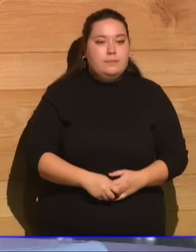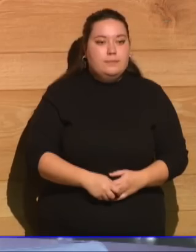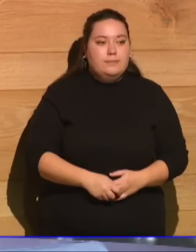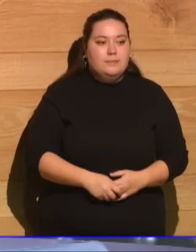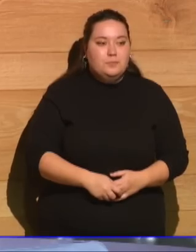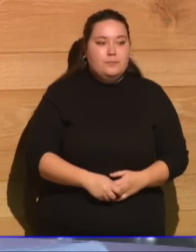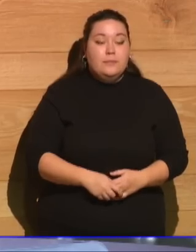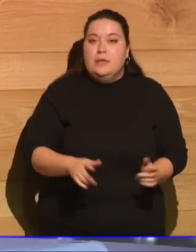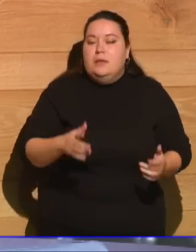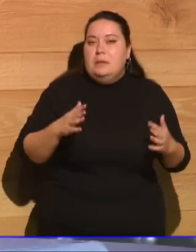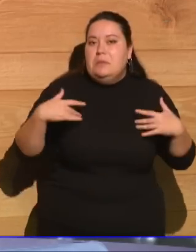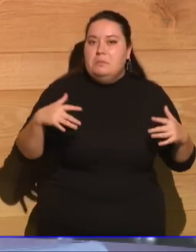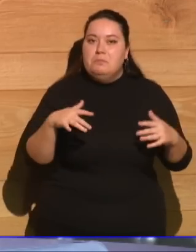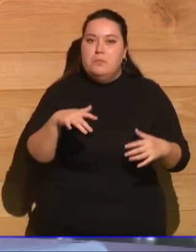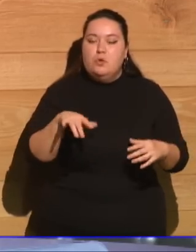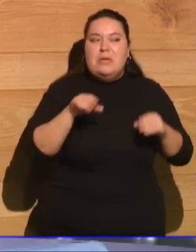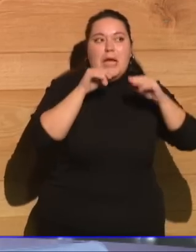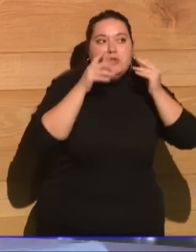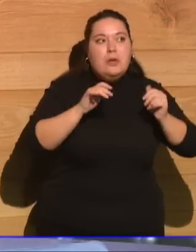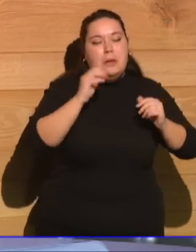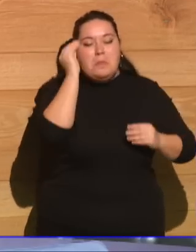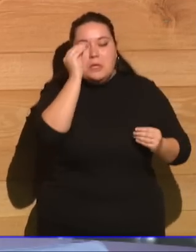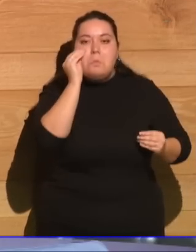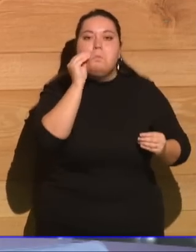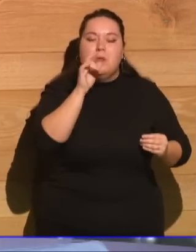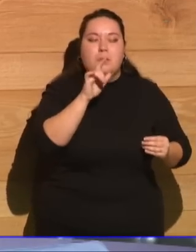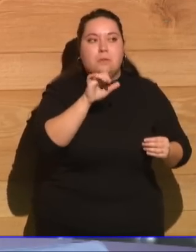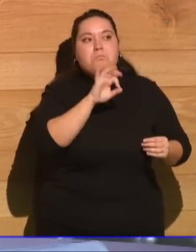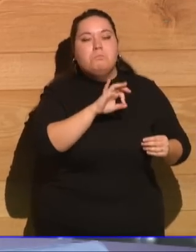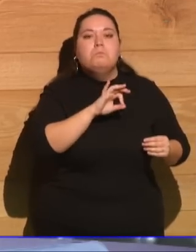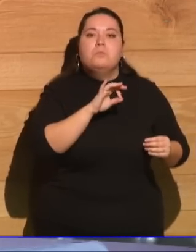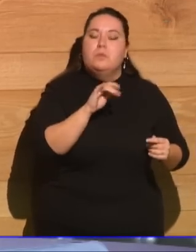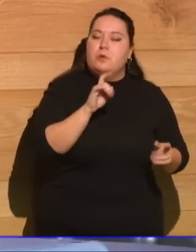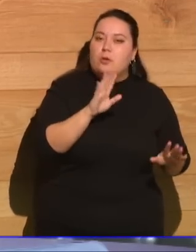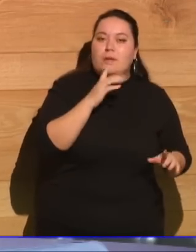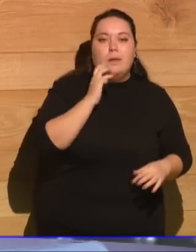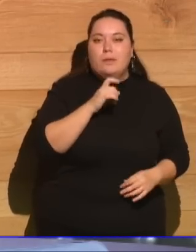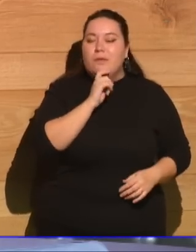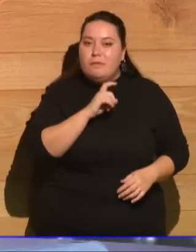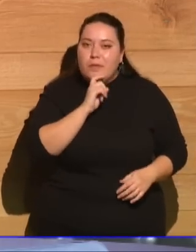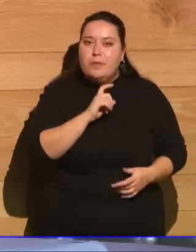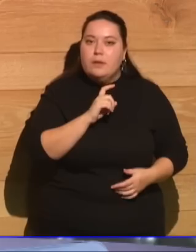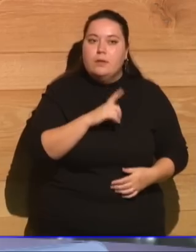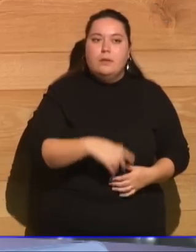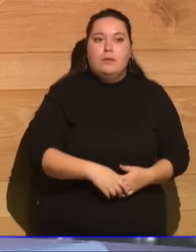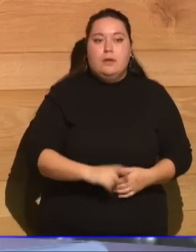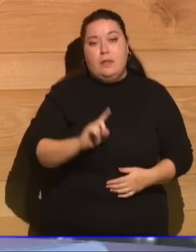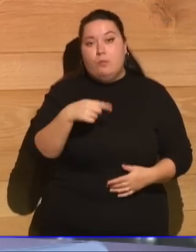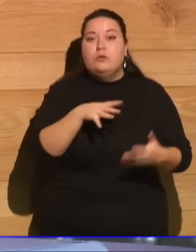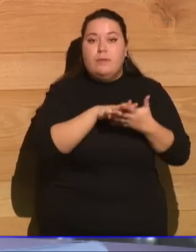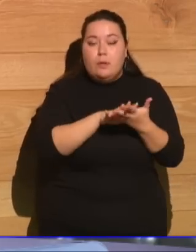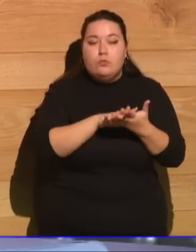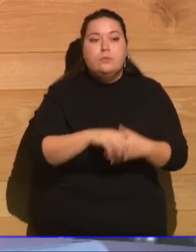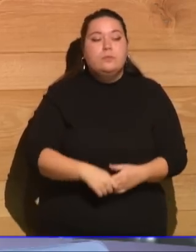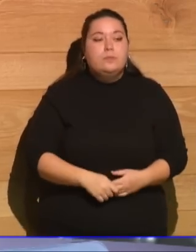una historia que es a priori difícil de sacar. Es una historia real, ahora hablaremos de eso, ahora hablaremos de todas las comillas que